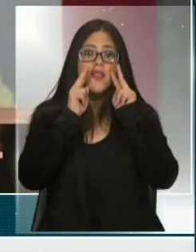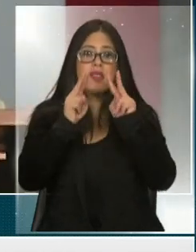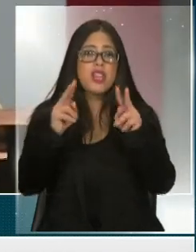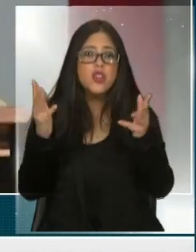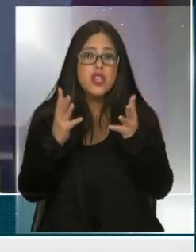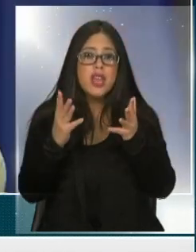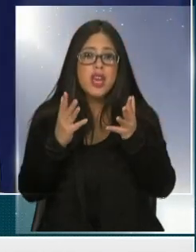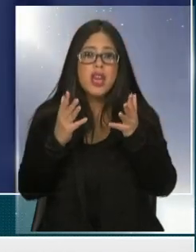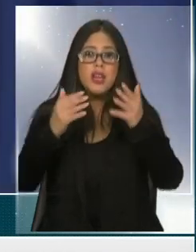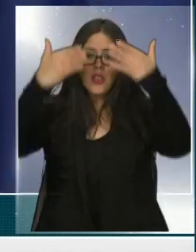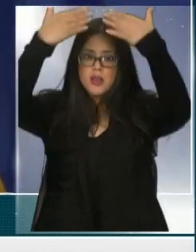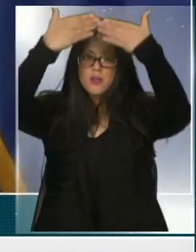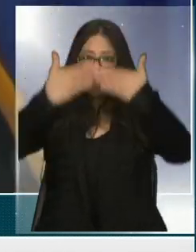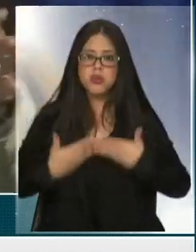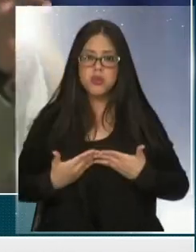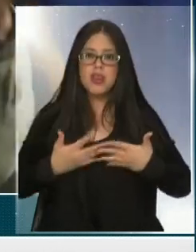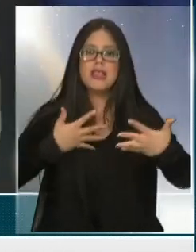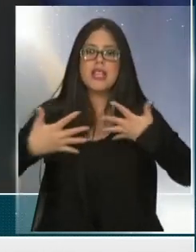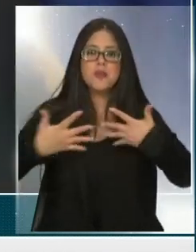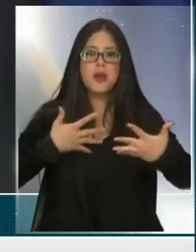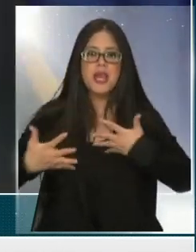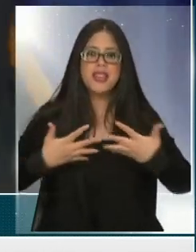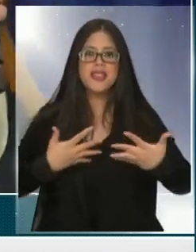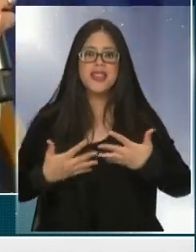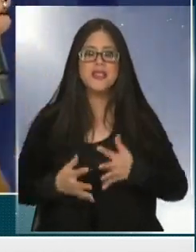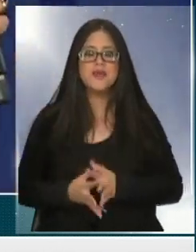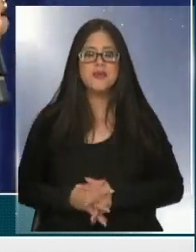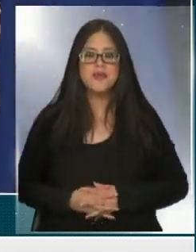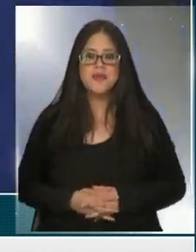transparentes. Paz González, Mega Noticias, Atlanta.